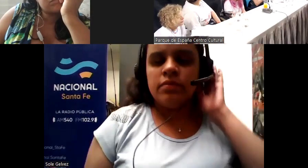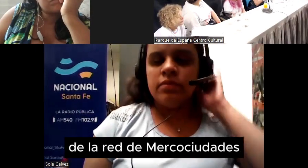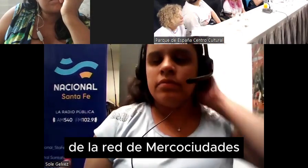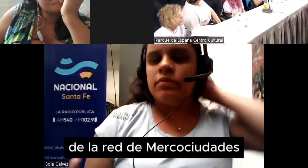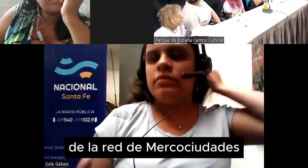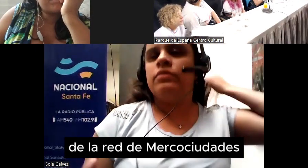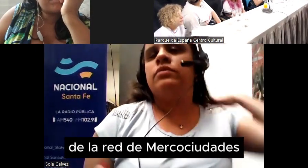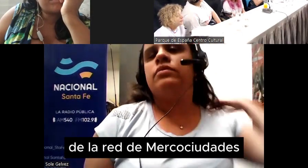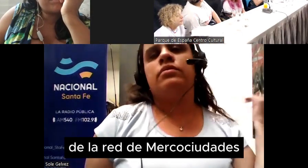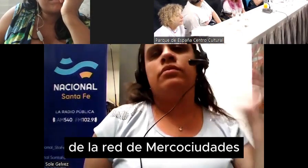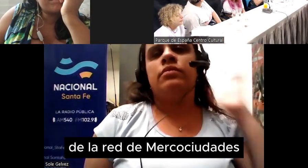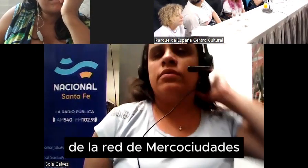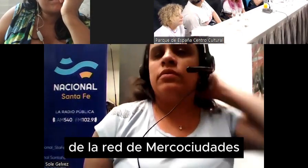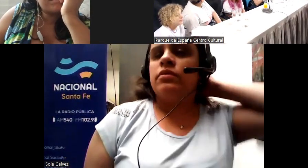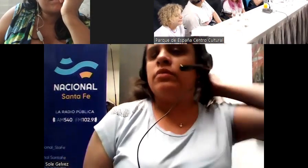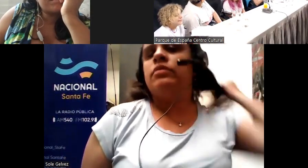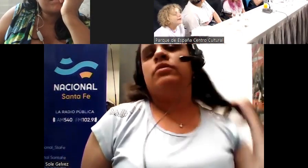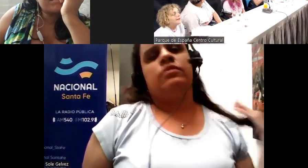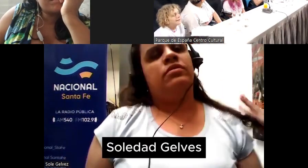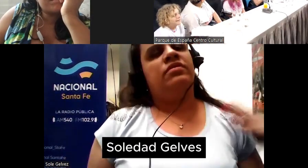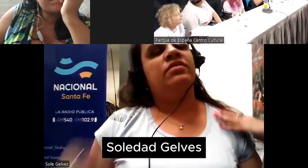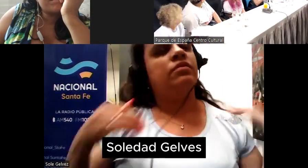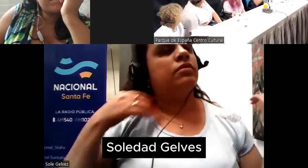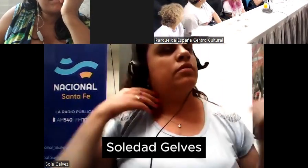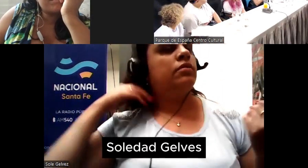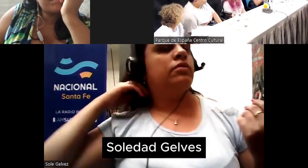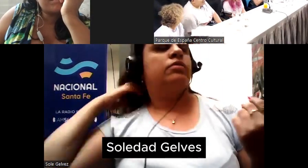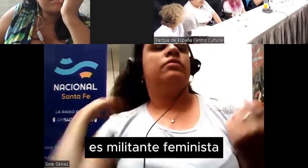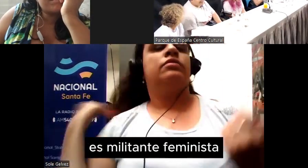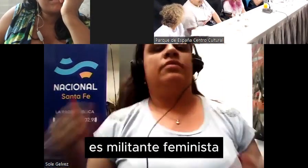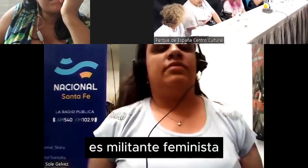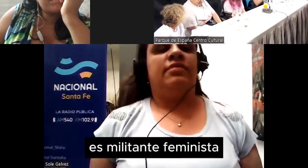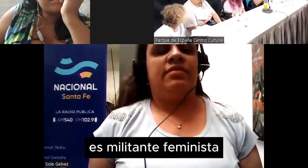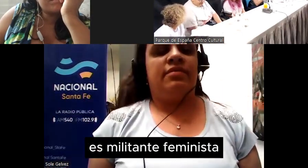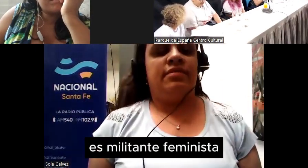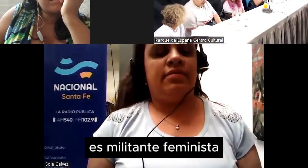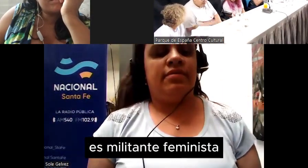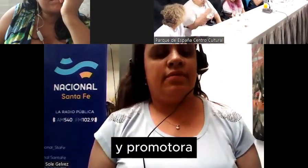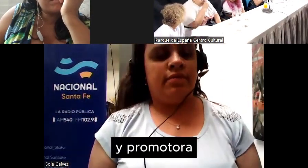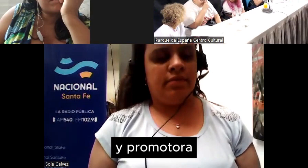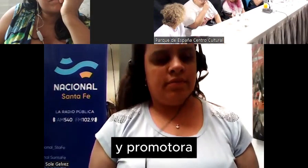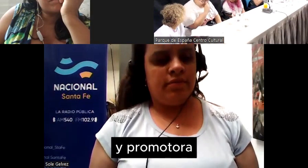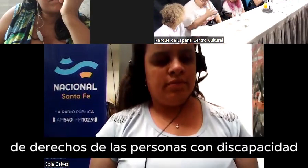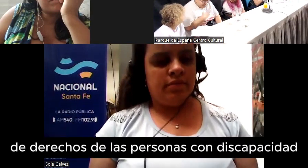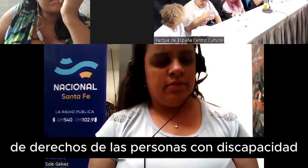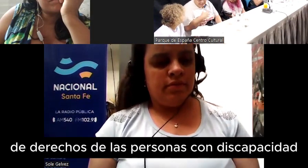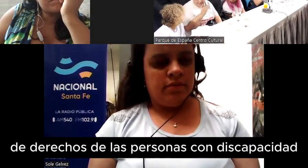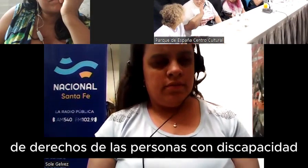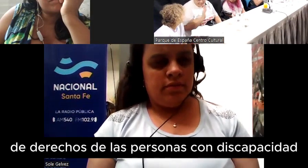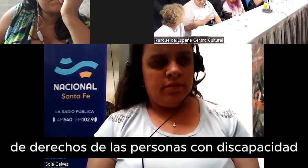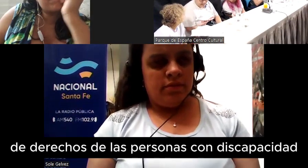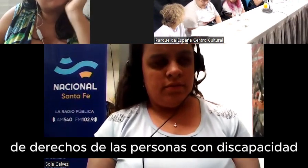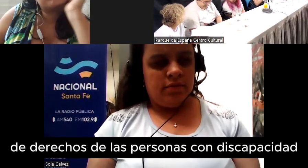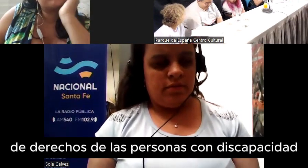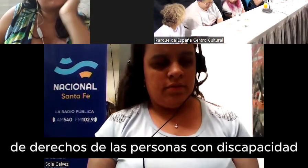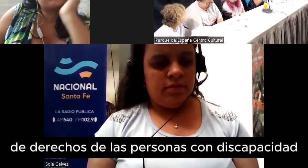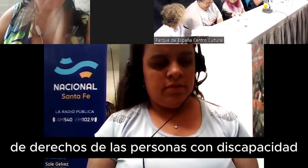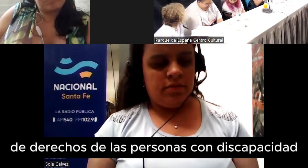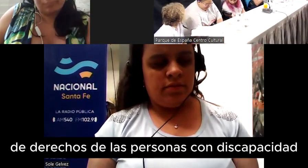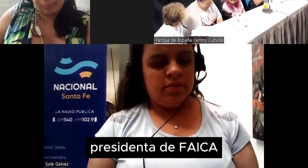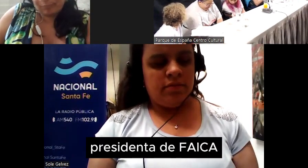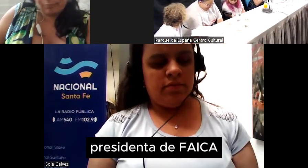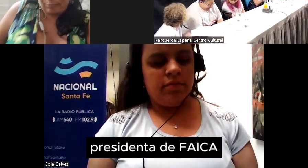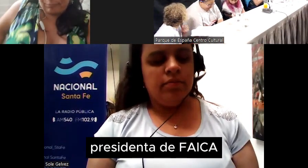inclusión de la red de mercociudades solead gz es militante feminista y promotora de derechos de las personas con